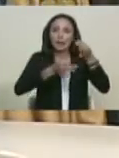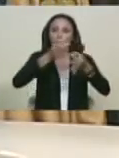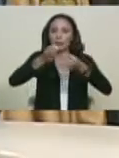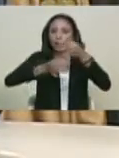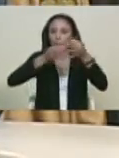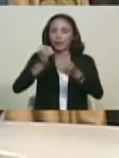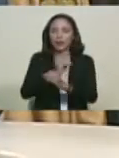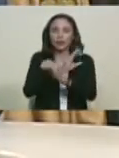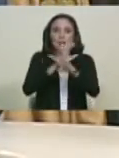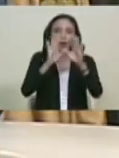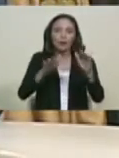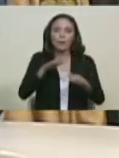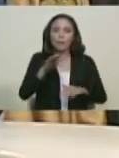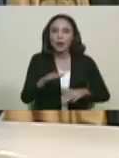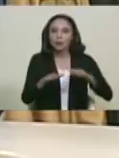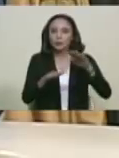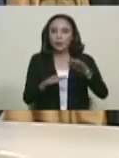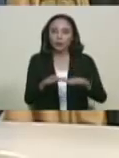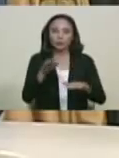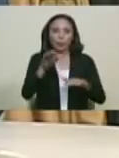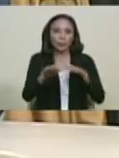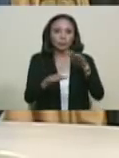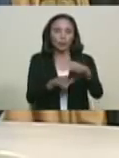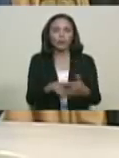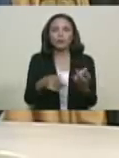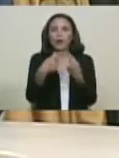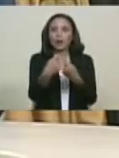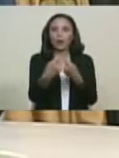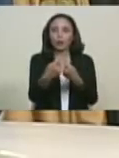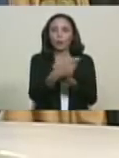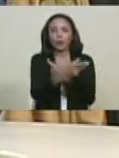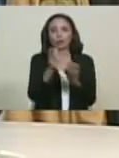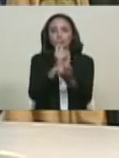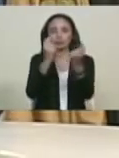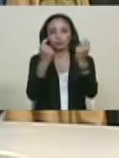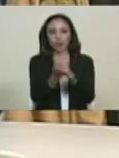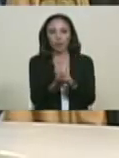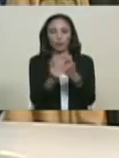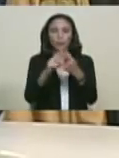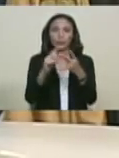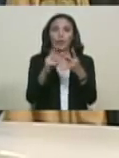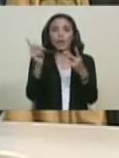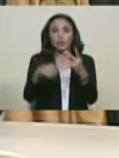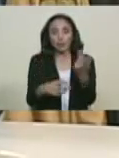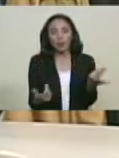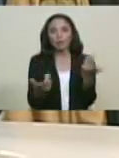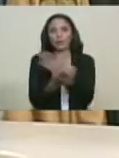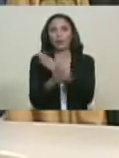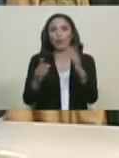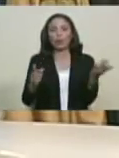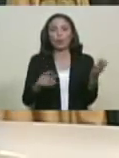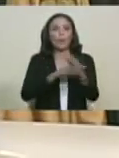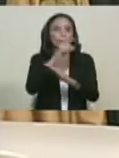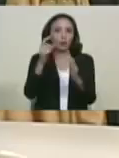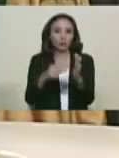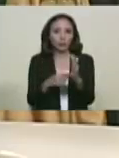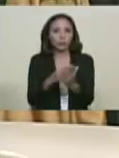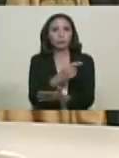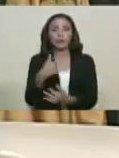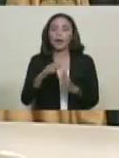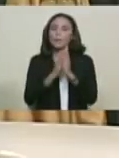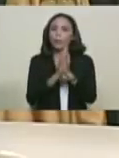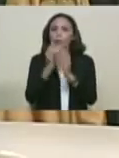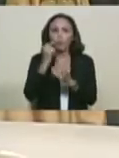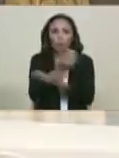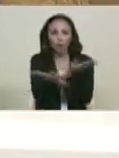día cada paso de la reconversión monetaria y de la reconversión económica global yo pido a todo el